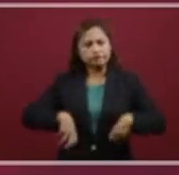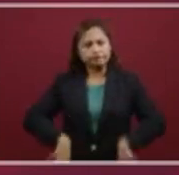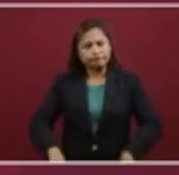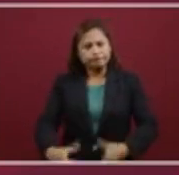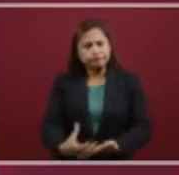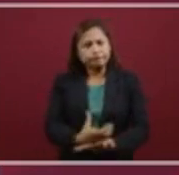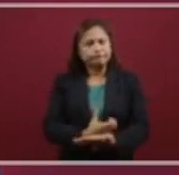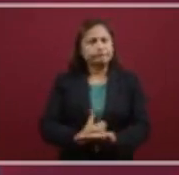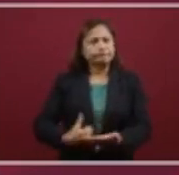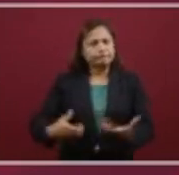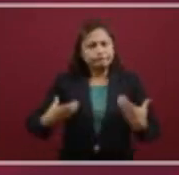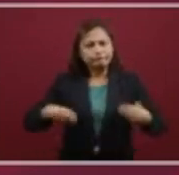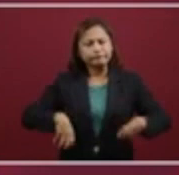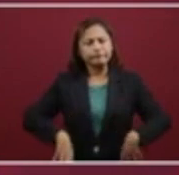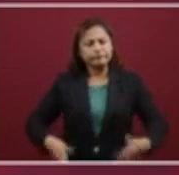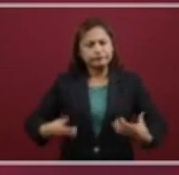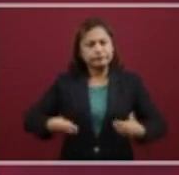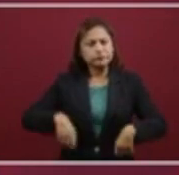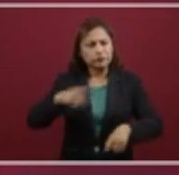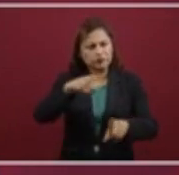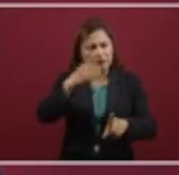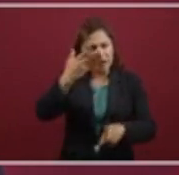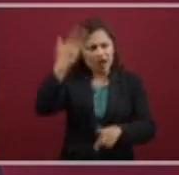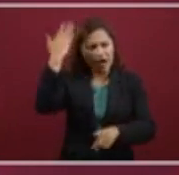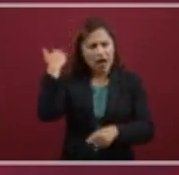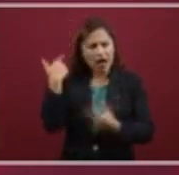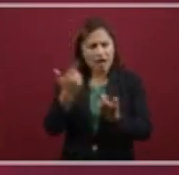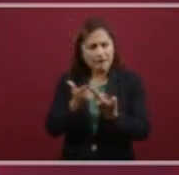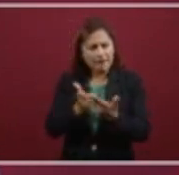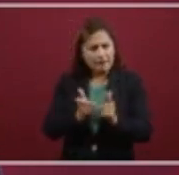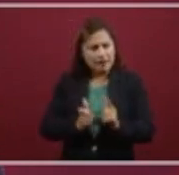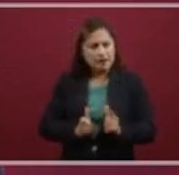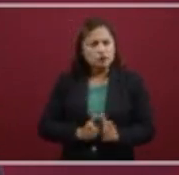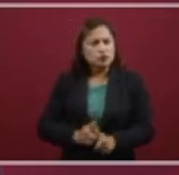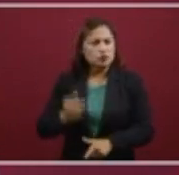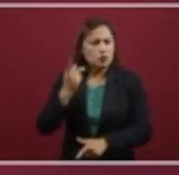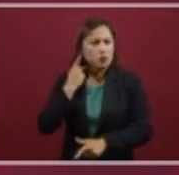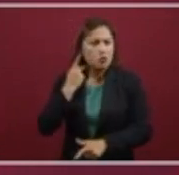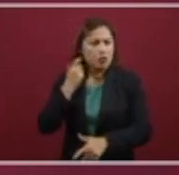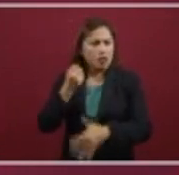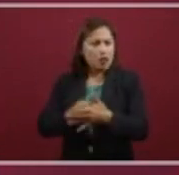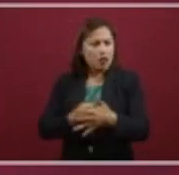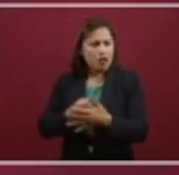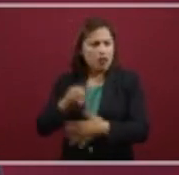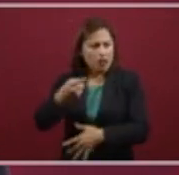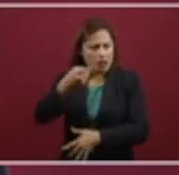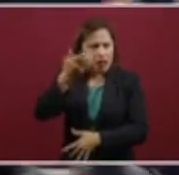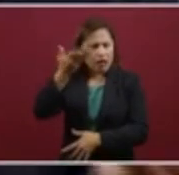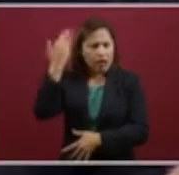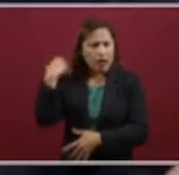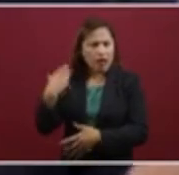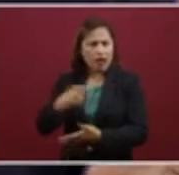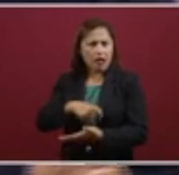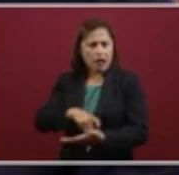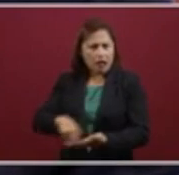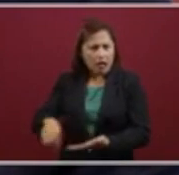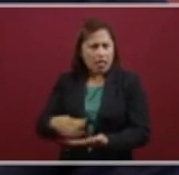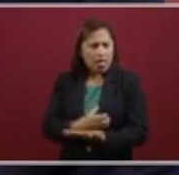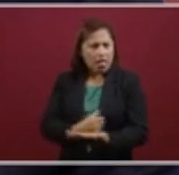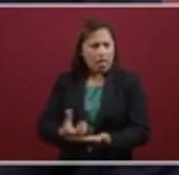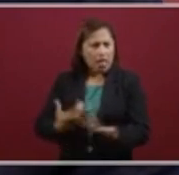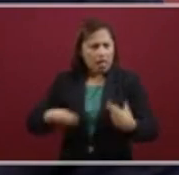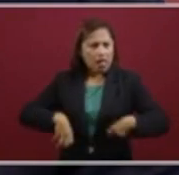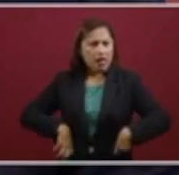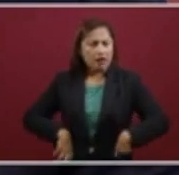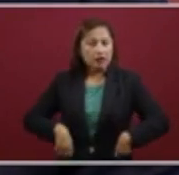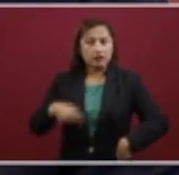desde que fue opositor. Si yo no tuviese autoridad moral, pues no tendría autoridad política.